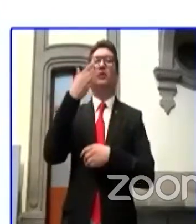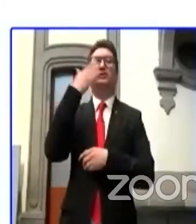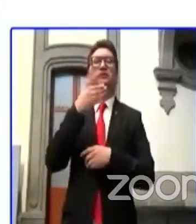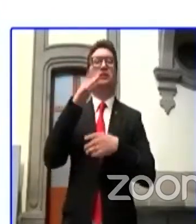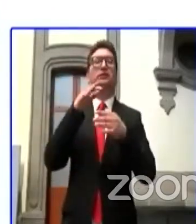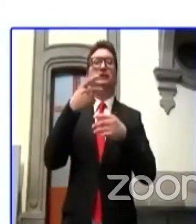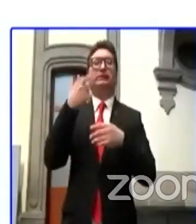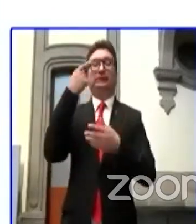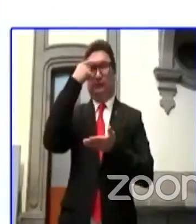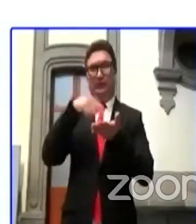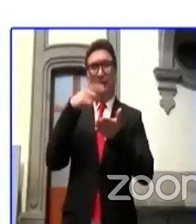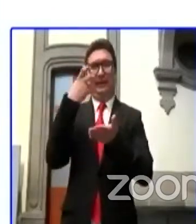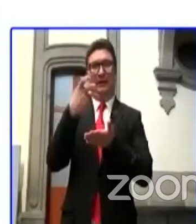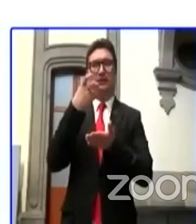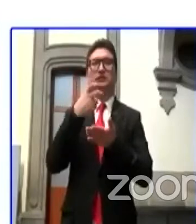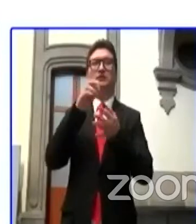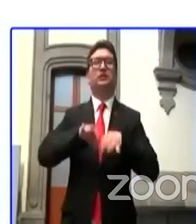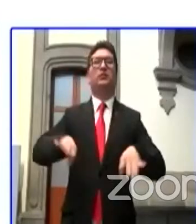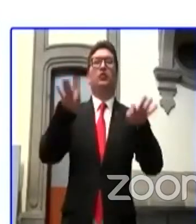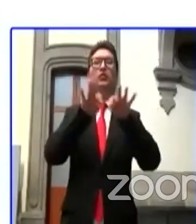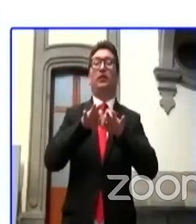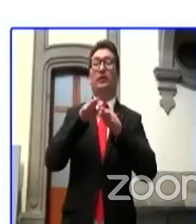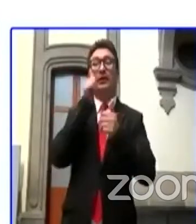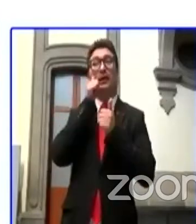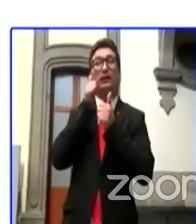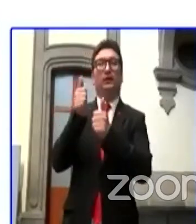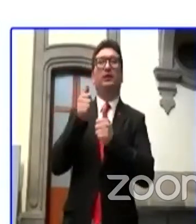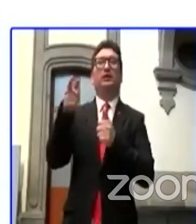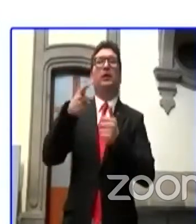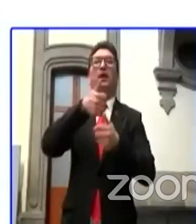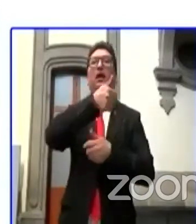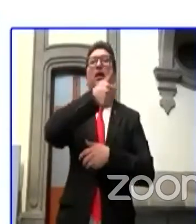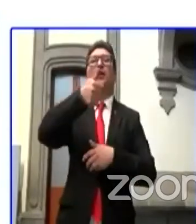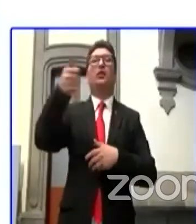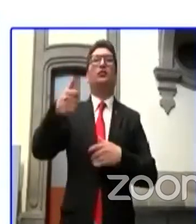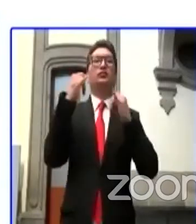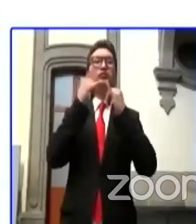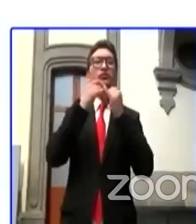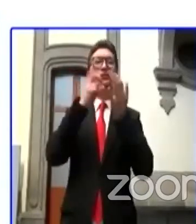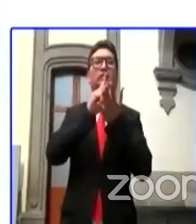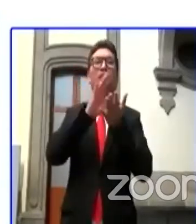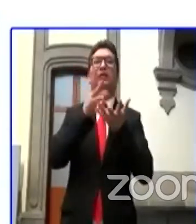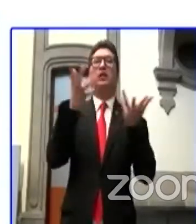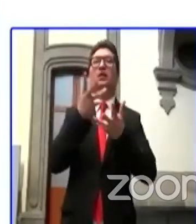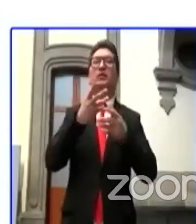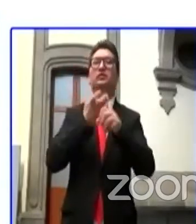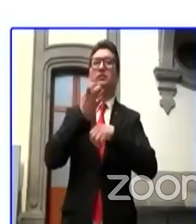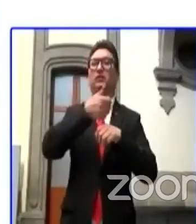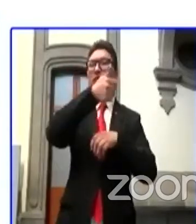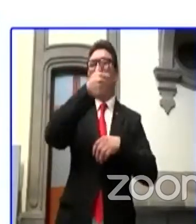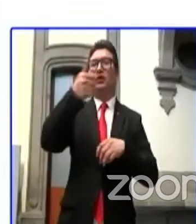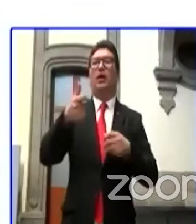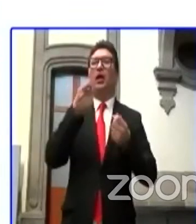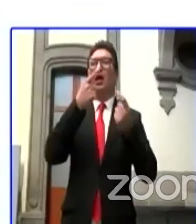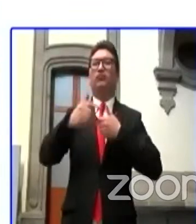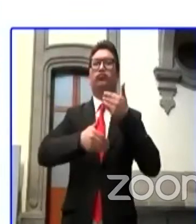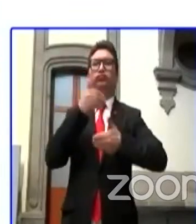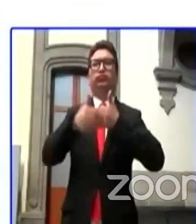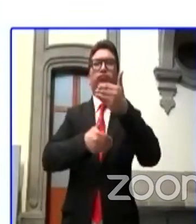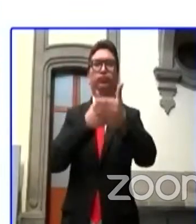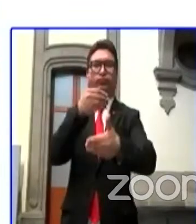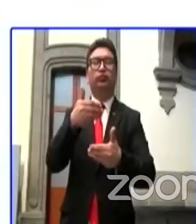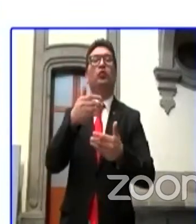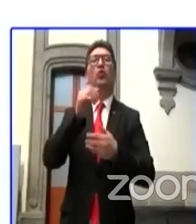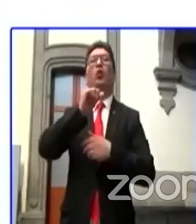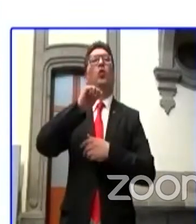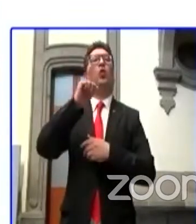nos demuestra, creo que era necesario escucharles, escuchar lo que están haciendo los institutos. Algunos tendrán muchísimo avance, otros se